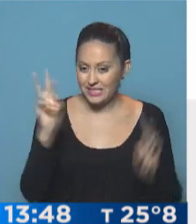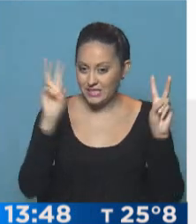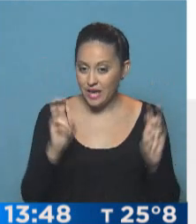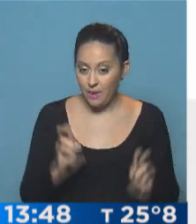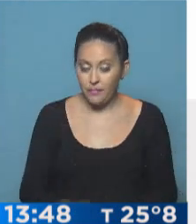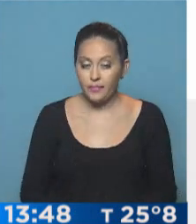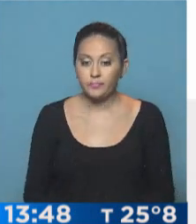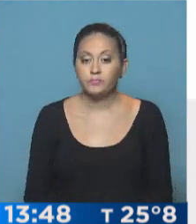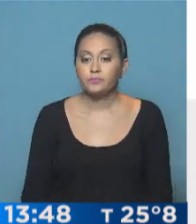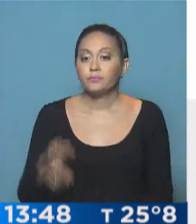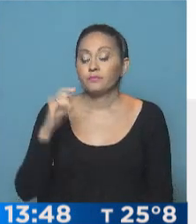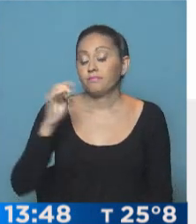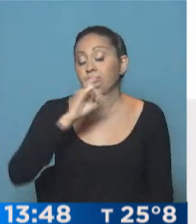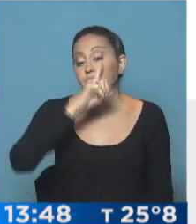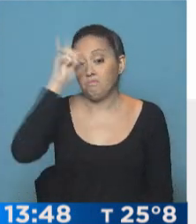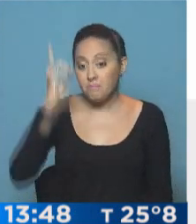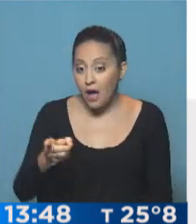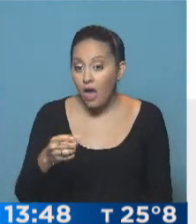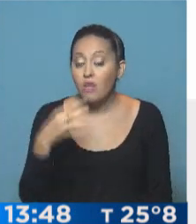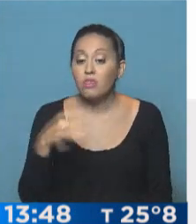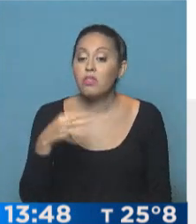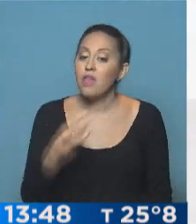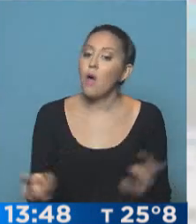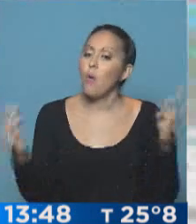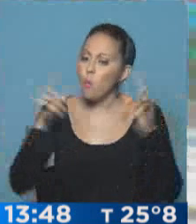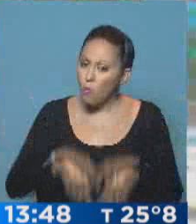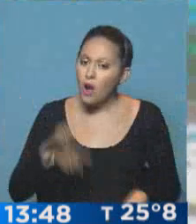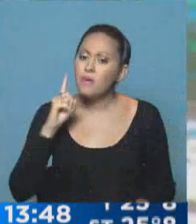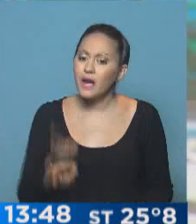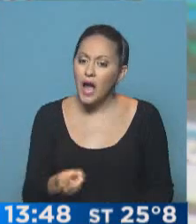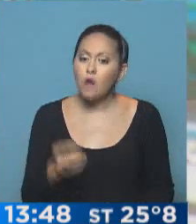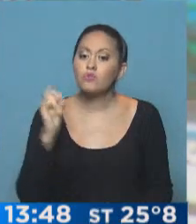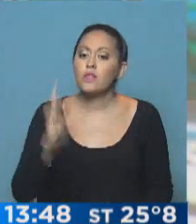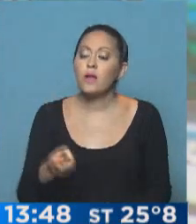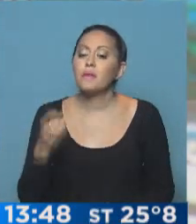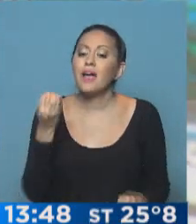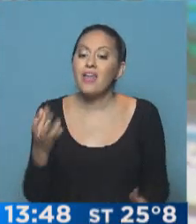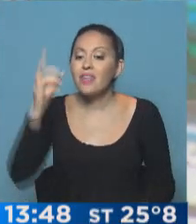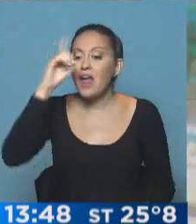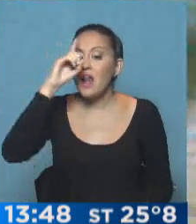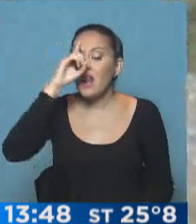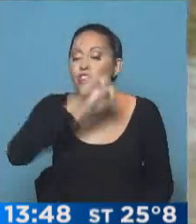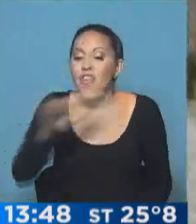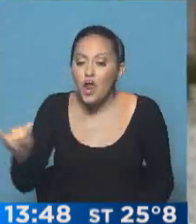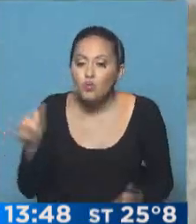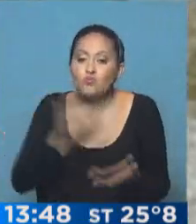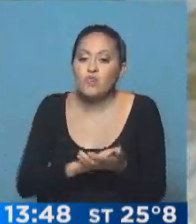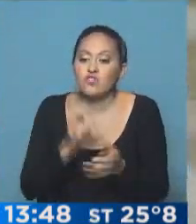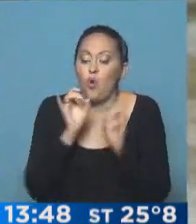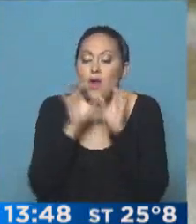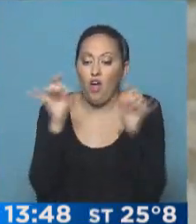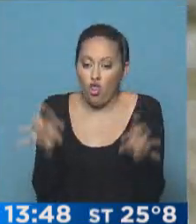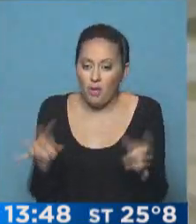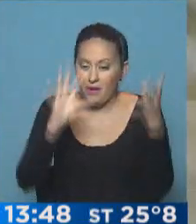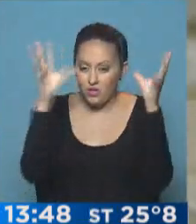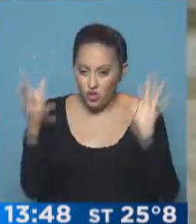justicia catamarqueña volver a retomar la causa y evaluar las denuncias de contaminación ambiental presentadas y su